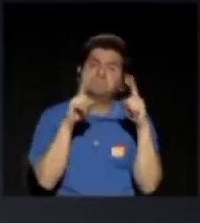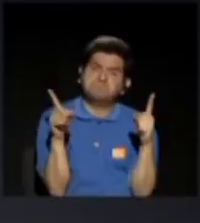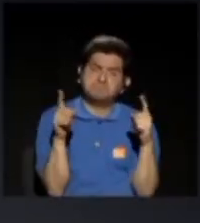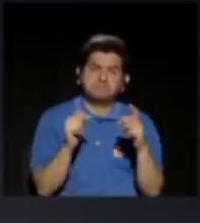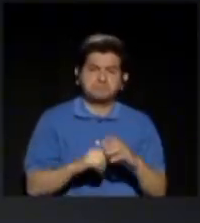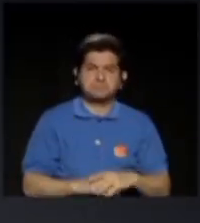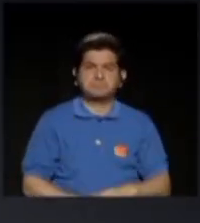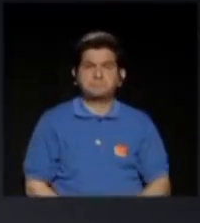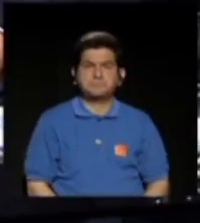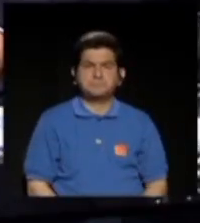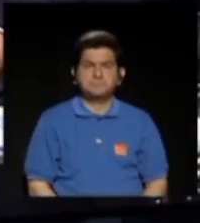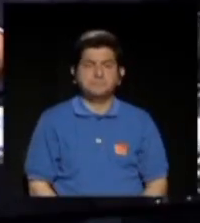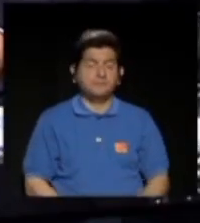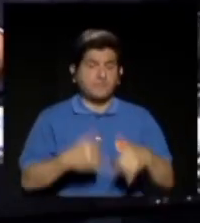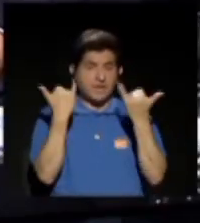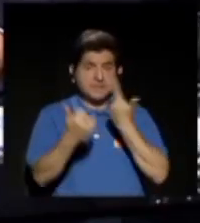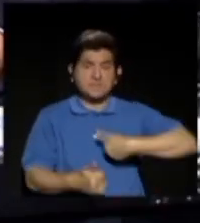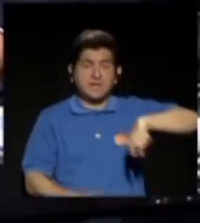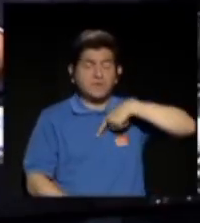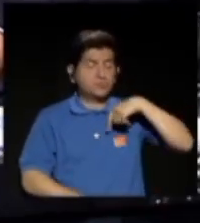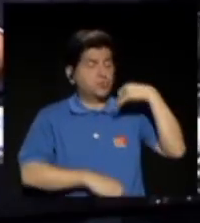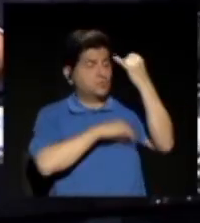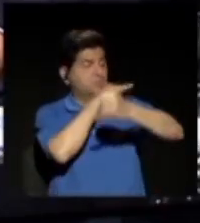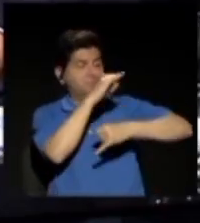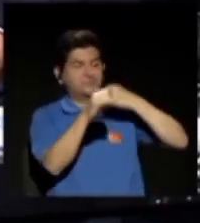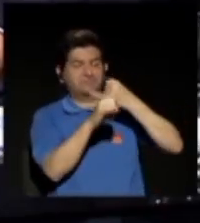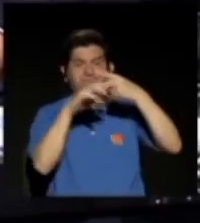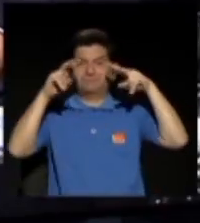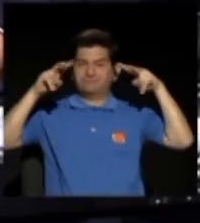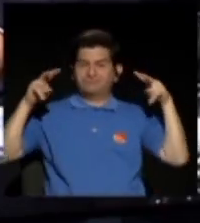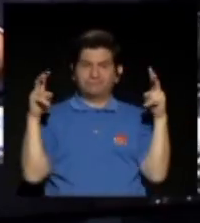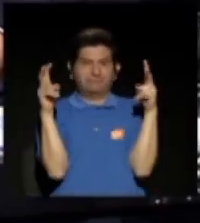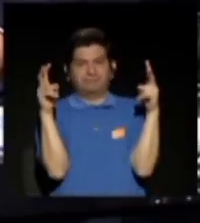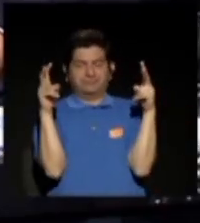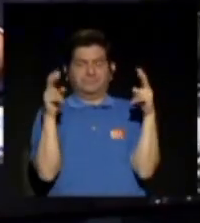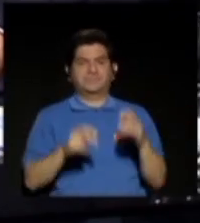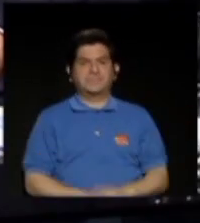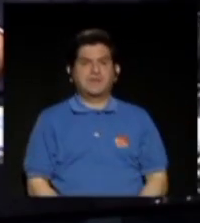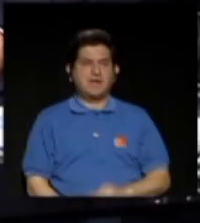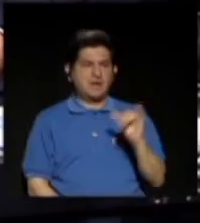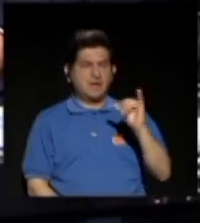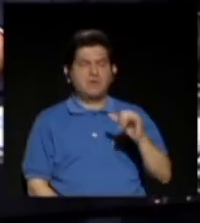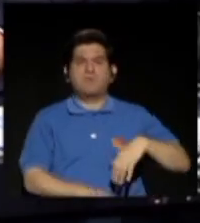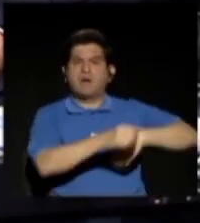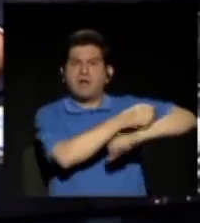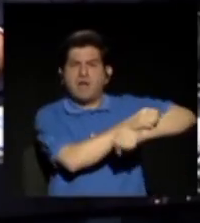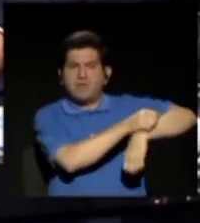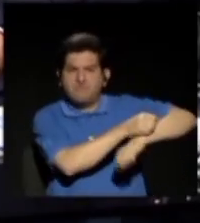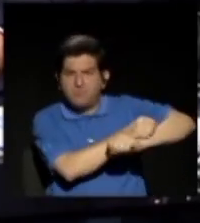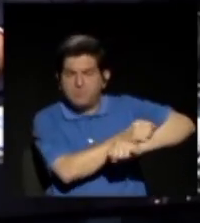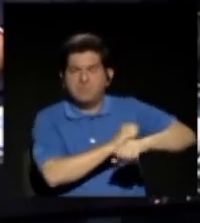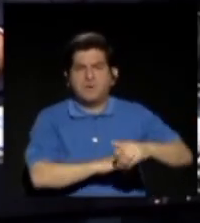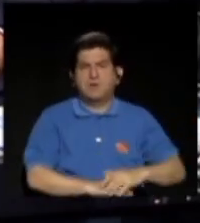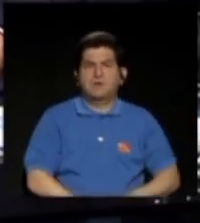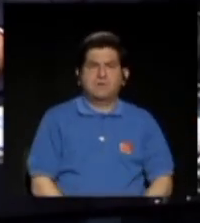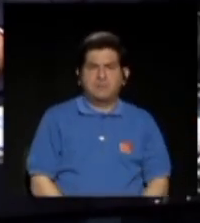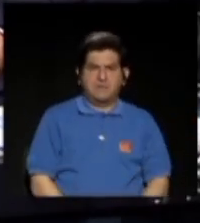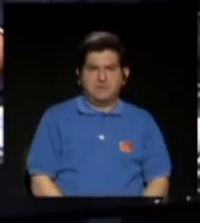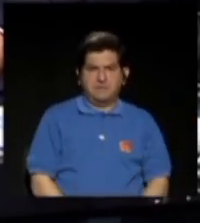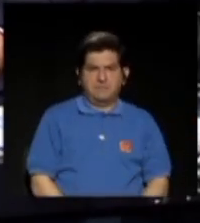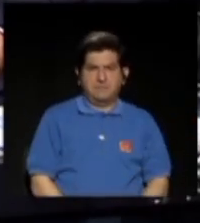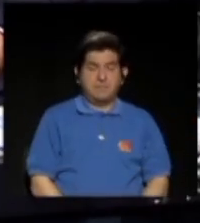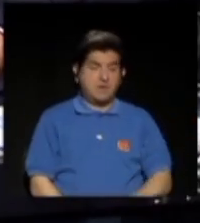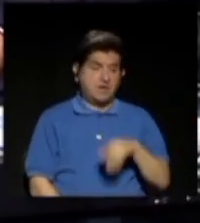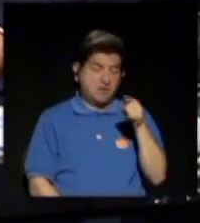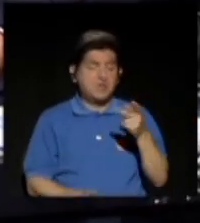digamos, ya somos tan internacionales como lo somos en fútbol y